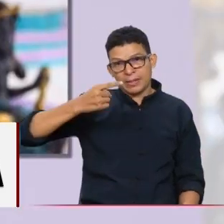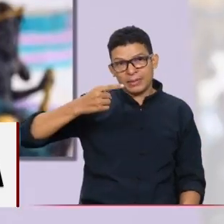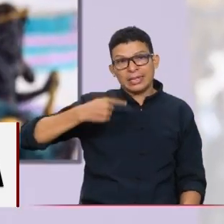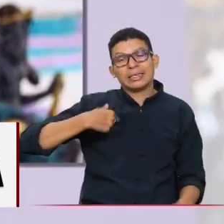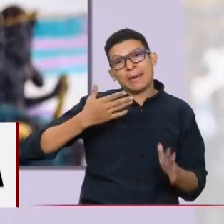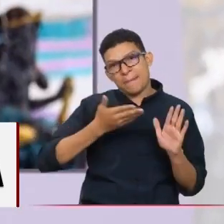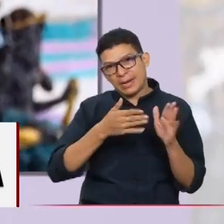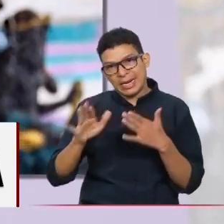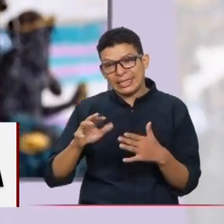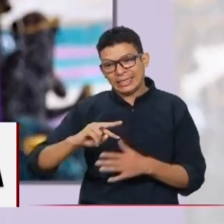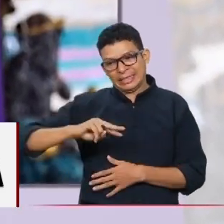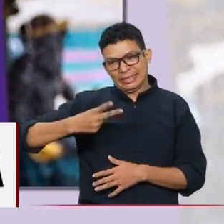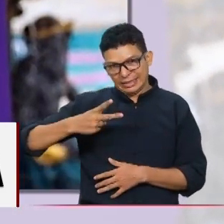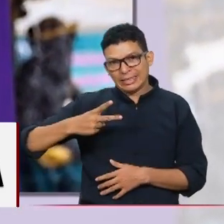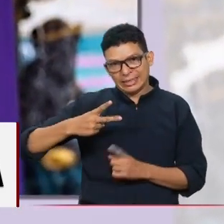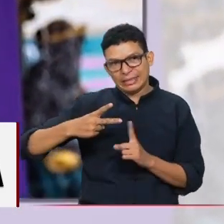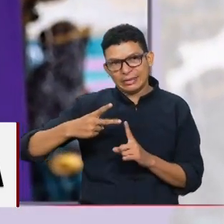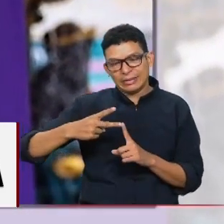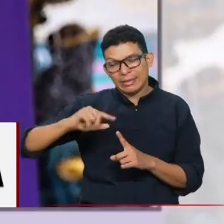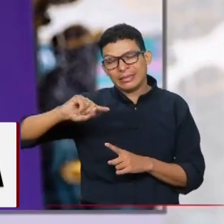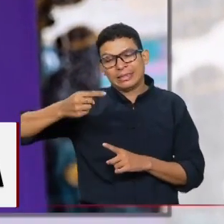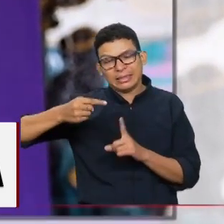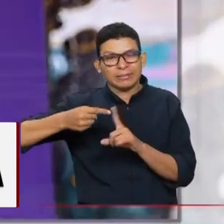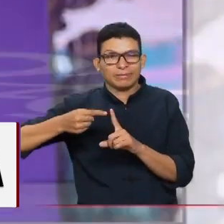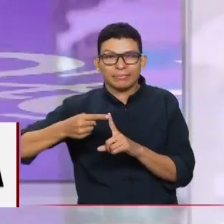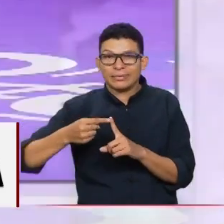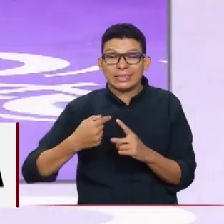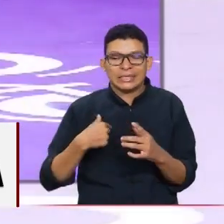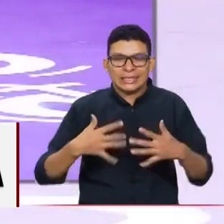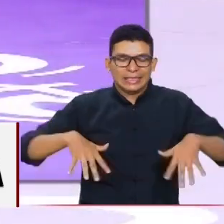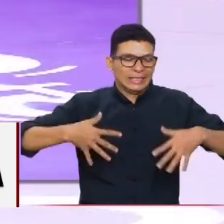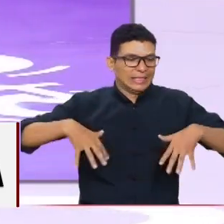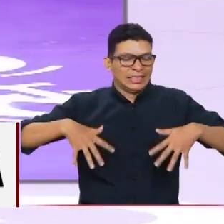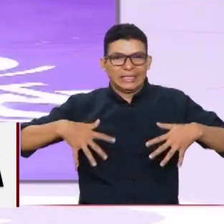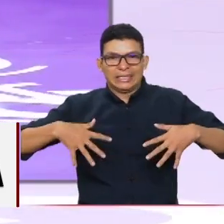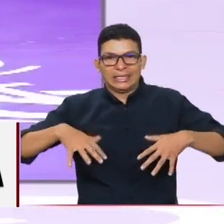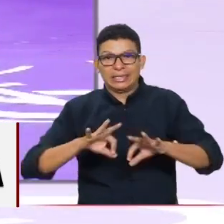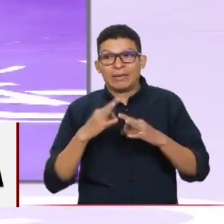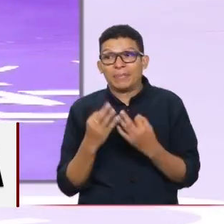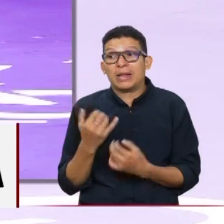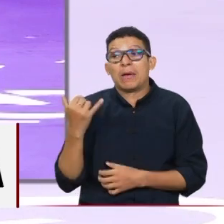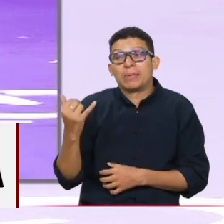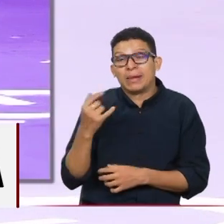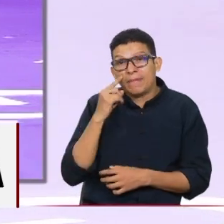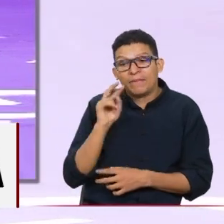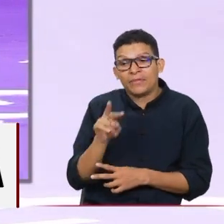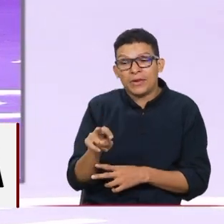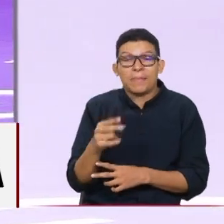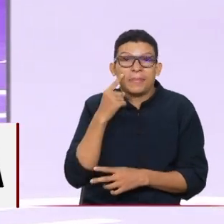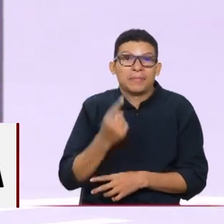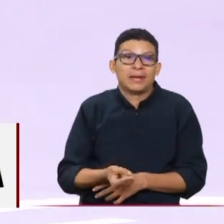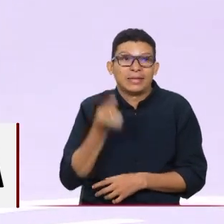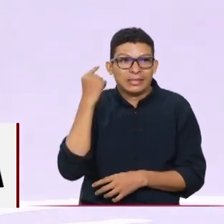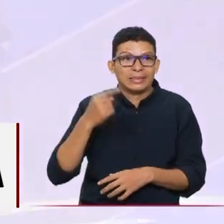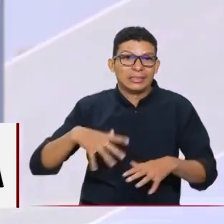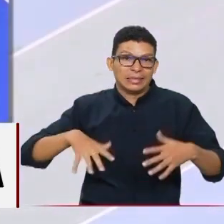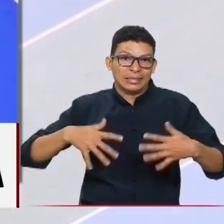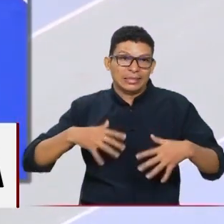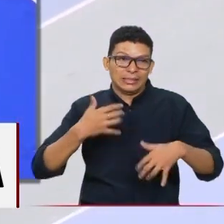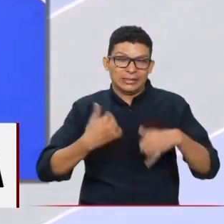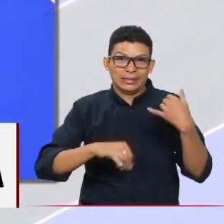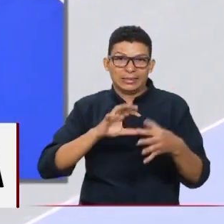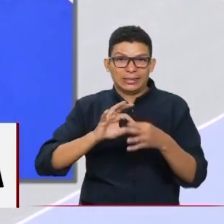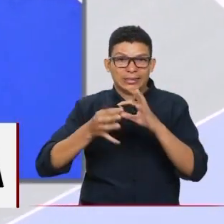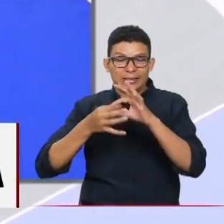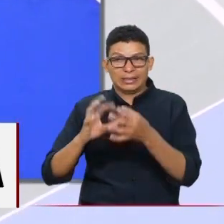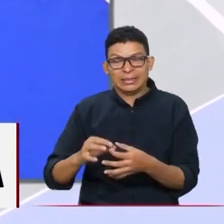segunda. La primera ronda estaba muy, muy nerviosa, mi familia estaba en tarima, primera vez que pasa eso, primera vez en unos Olímpicos, todo